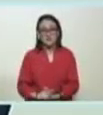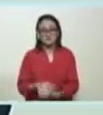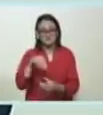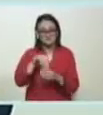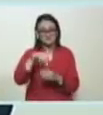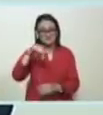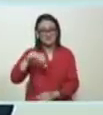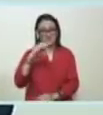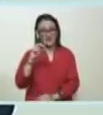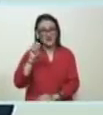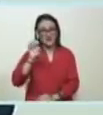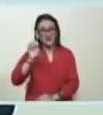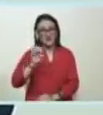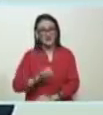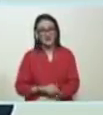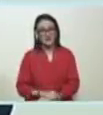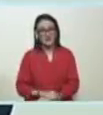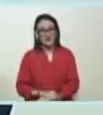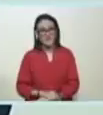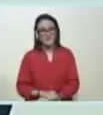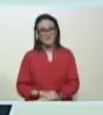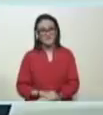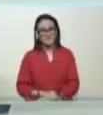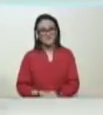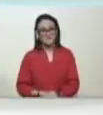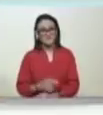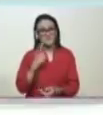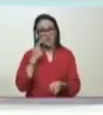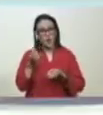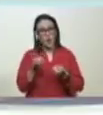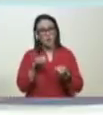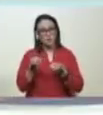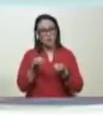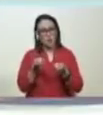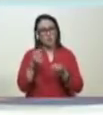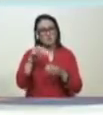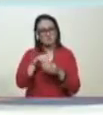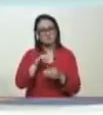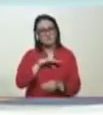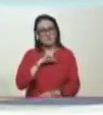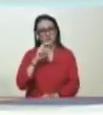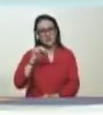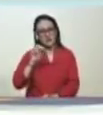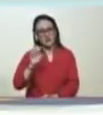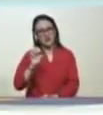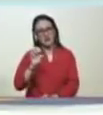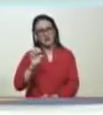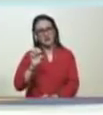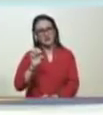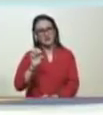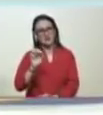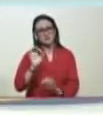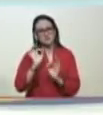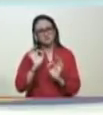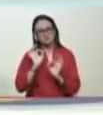recinto de centro de mando y control del Consejo Nacional Electoral, ratifico el